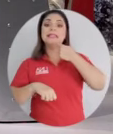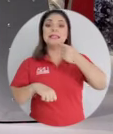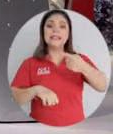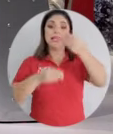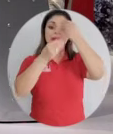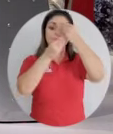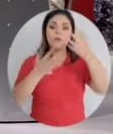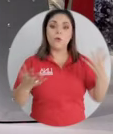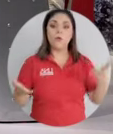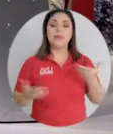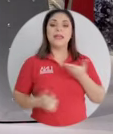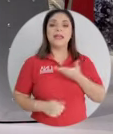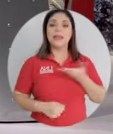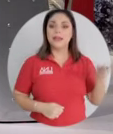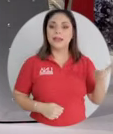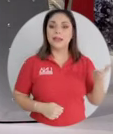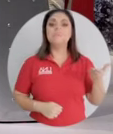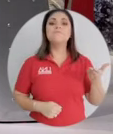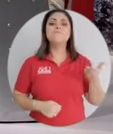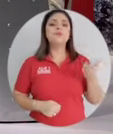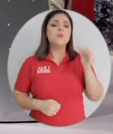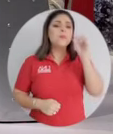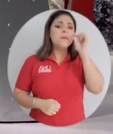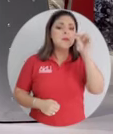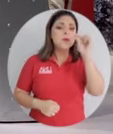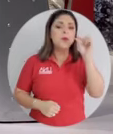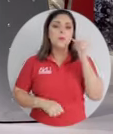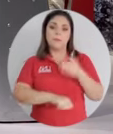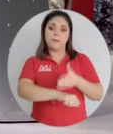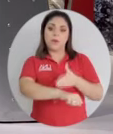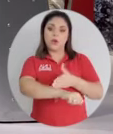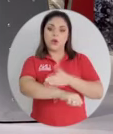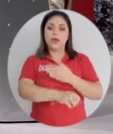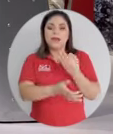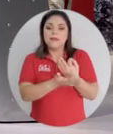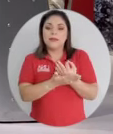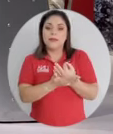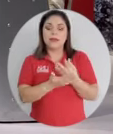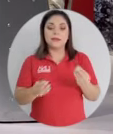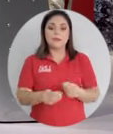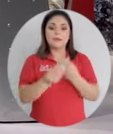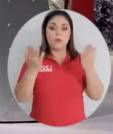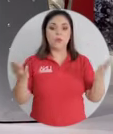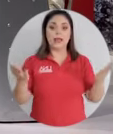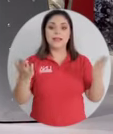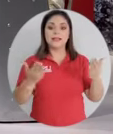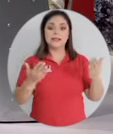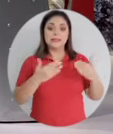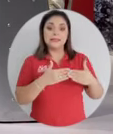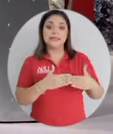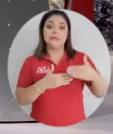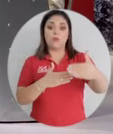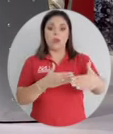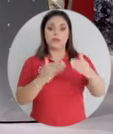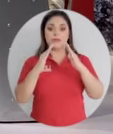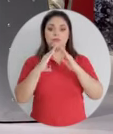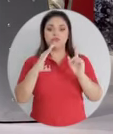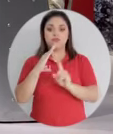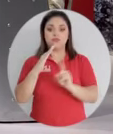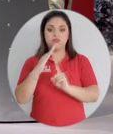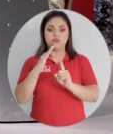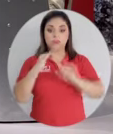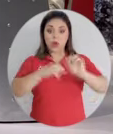indicaron que si bien hubo una ligera mejora en las finanzas públicas después del confinamiento producido por la